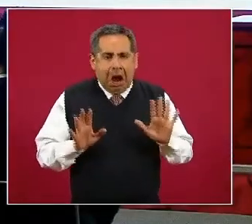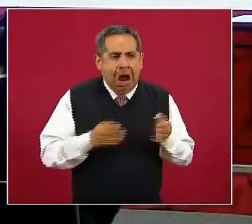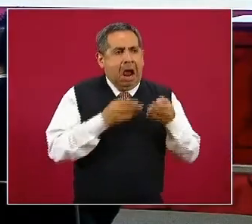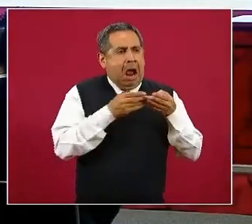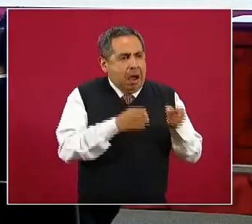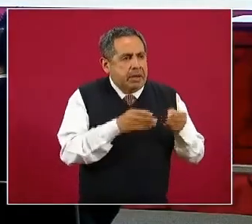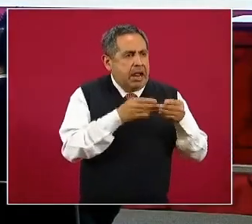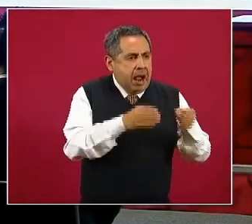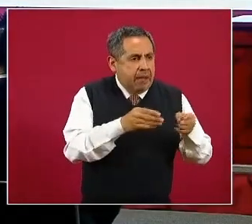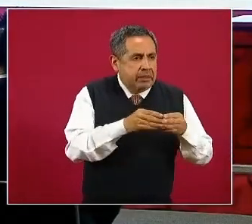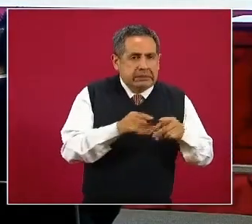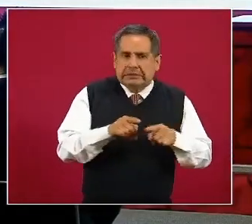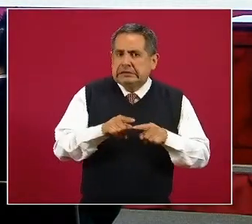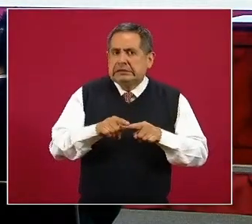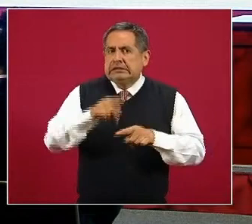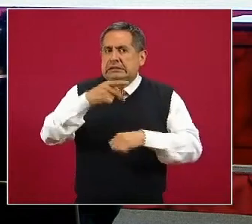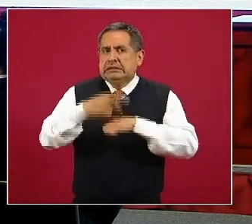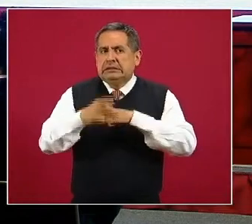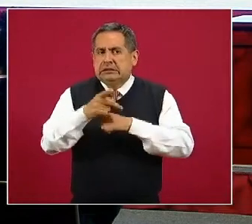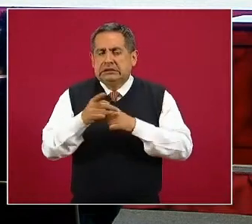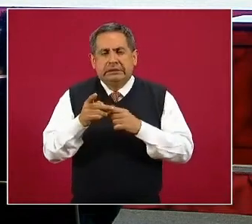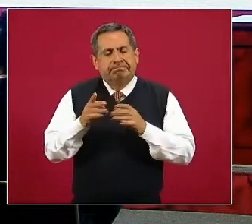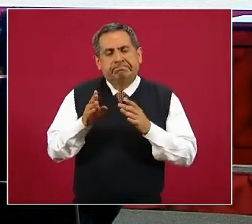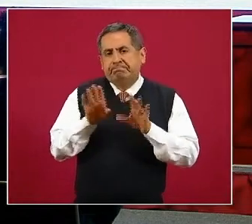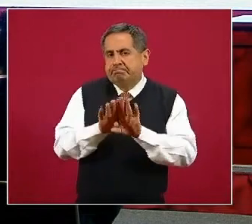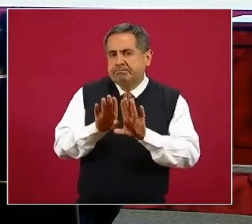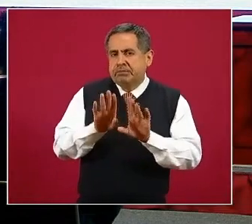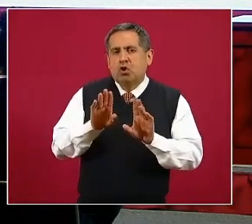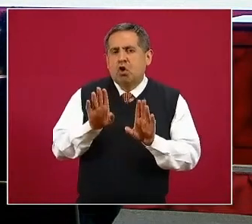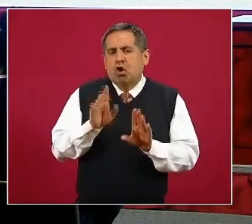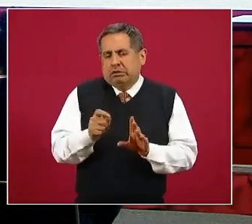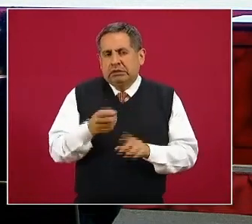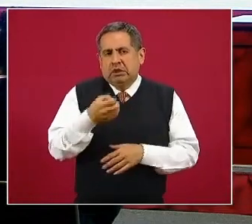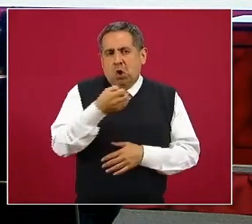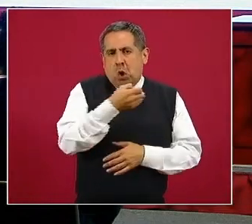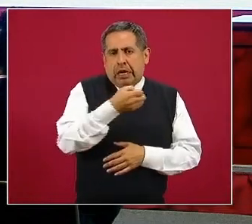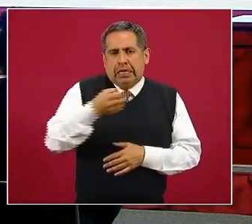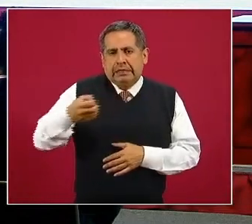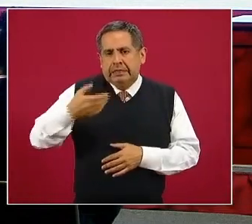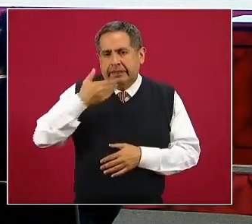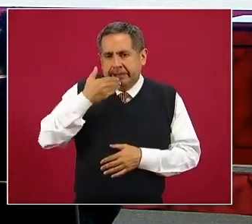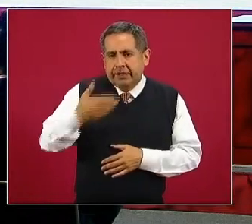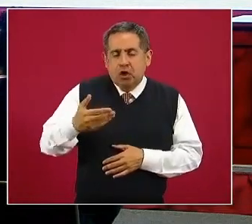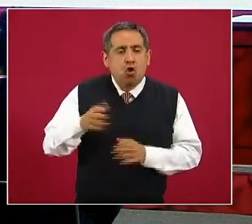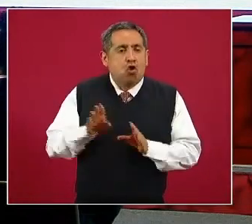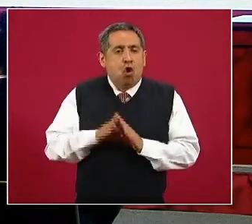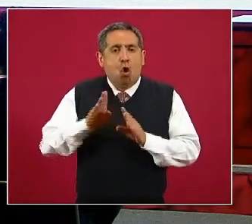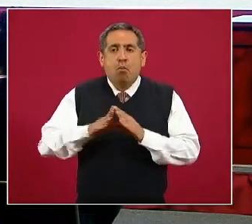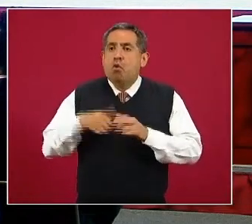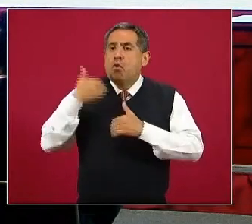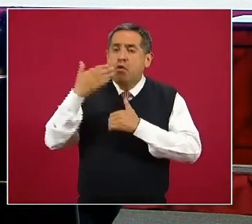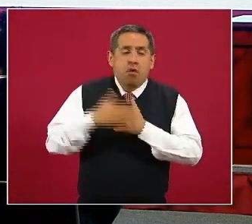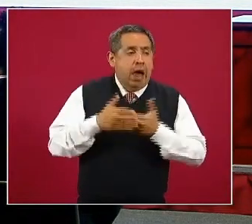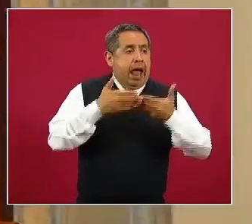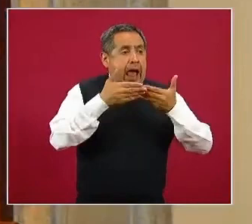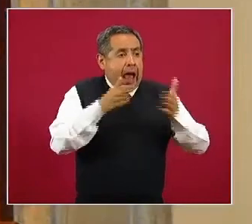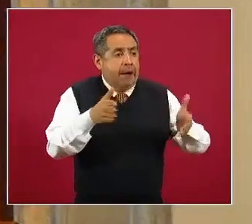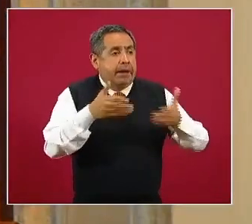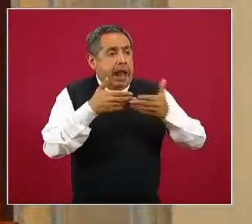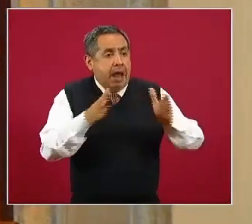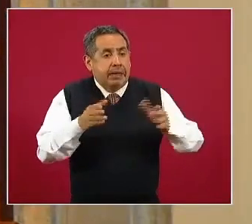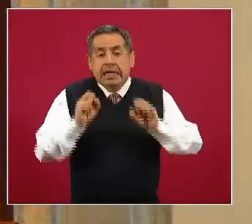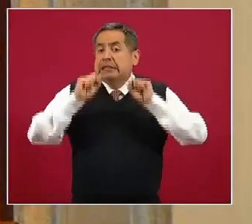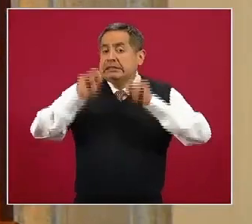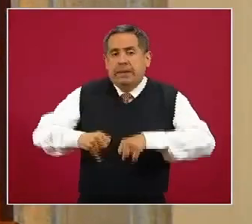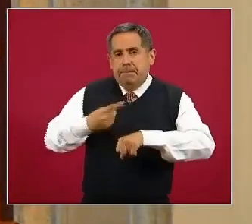escalonada, de una manera organizada, cómo se puede empezar a abrir el espacio público sin que ese